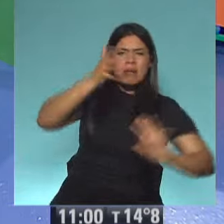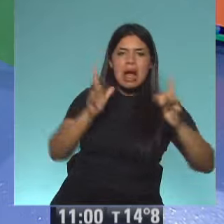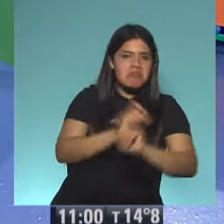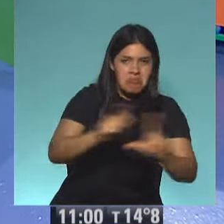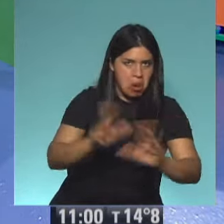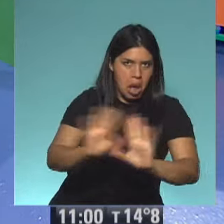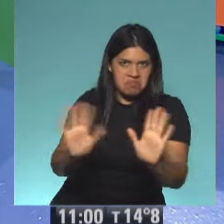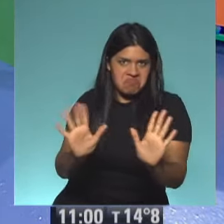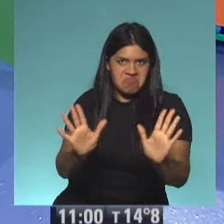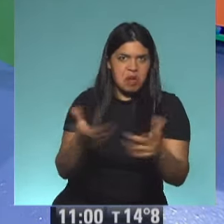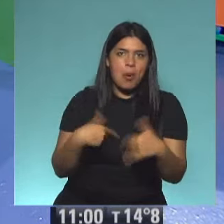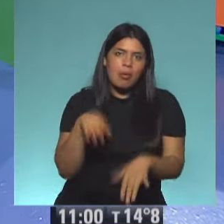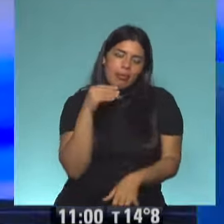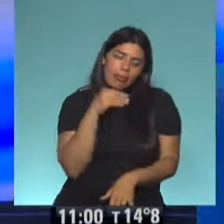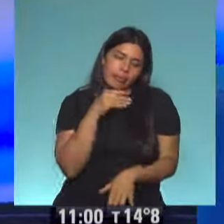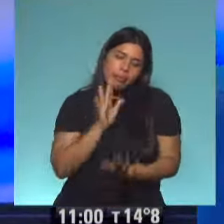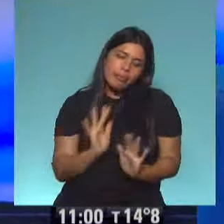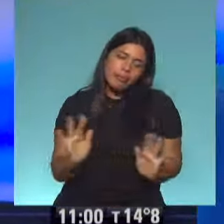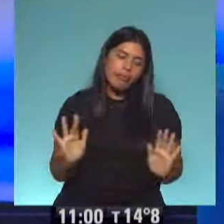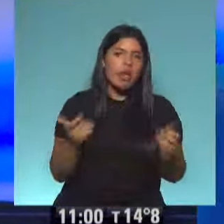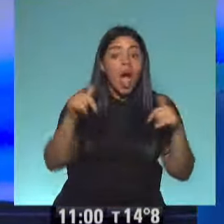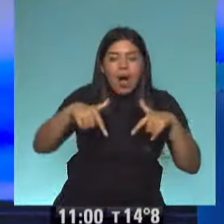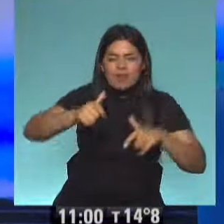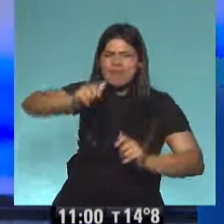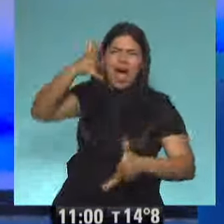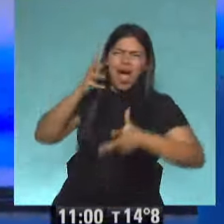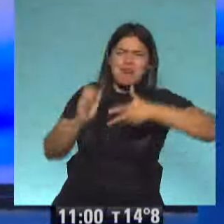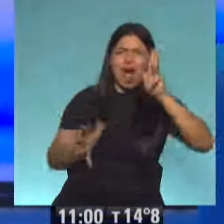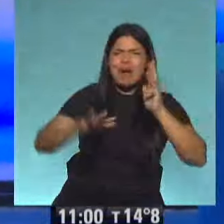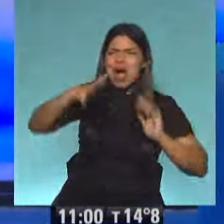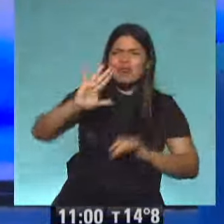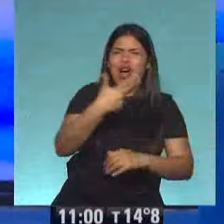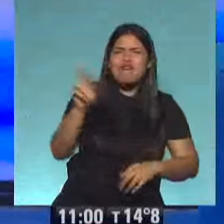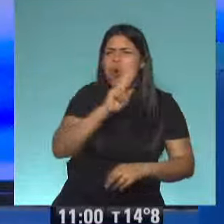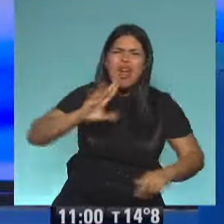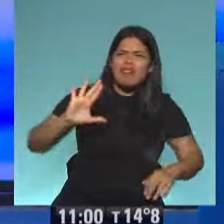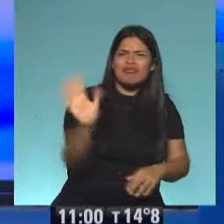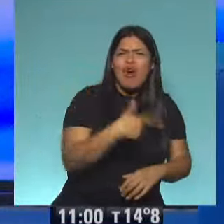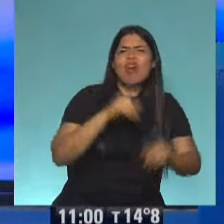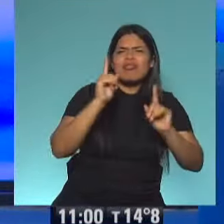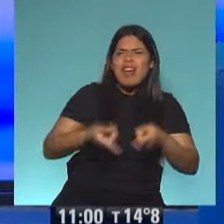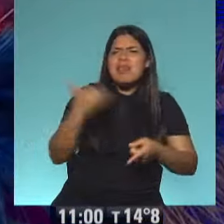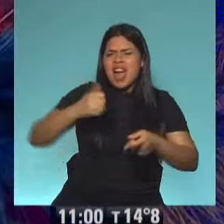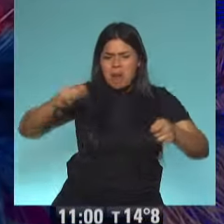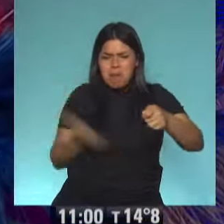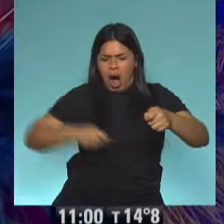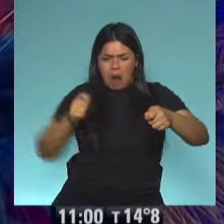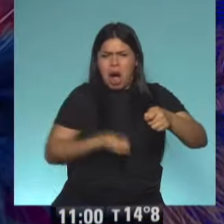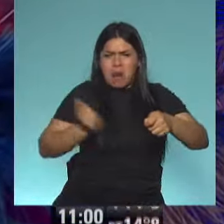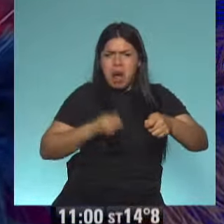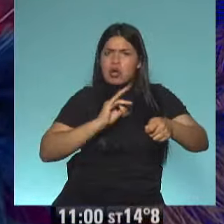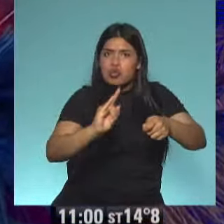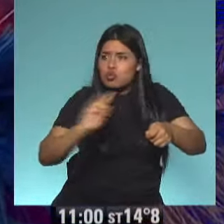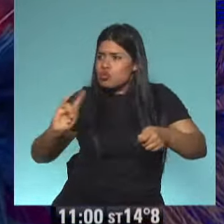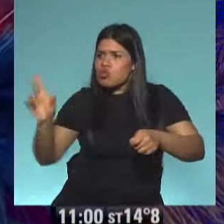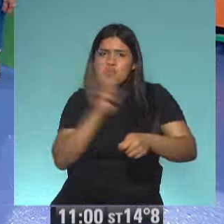Las murgueras bailan, saltan, tiran patadas, suben al escenario, hay murgueras bombistas, así que genial. Ay, vamos, qué bueno